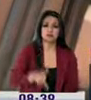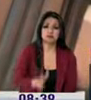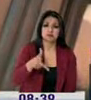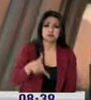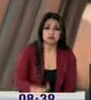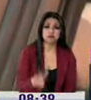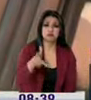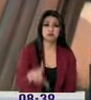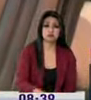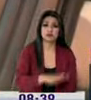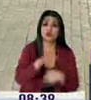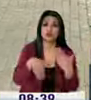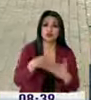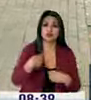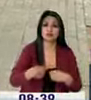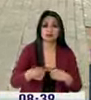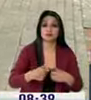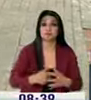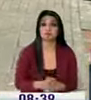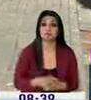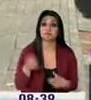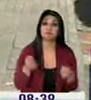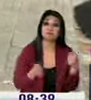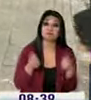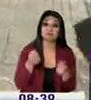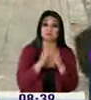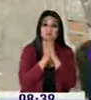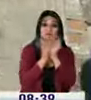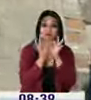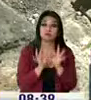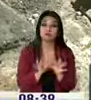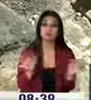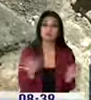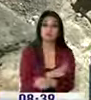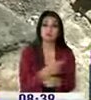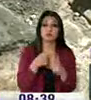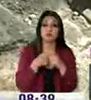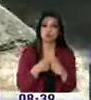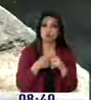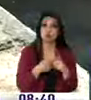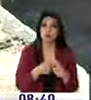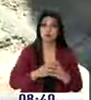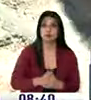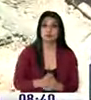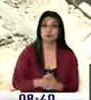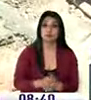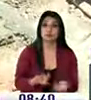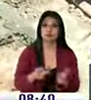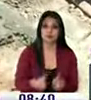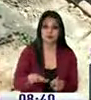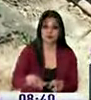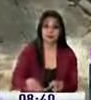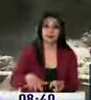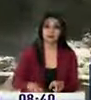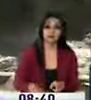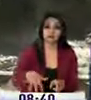la clase de huecos en toda la ciudad. Los conductores solicitan una intervención urgente, pues con su paso incluso la tapa de alcantarilla puede salirse